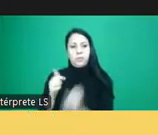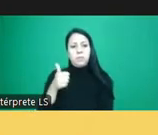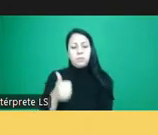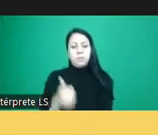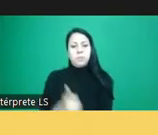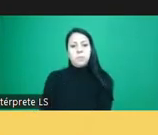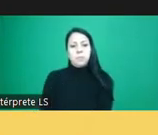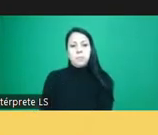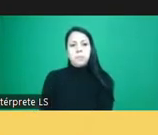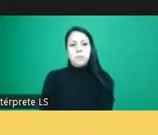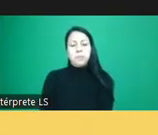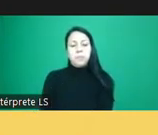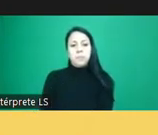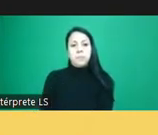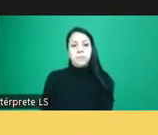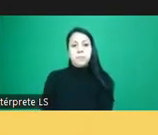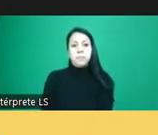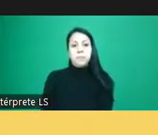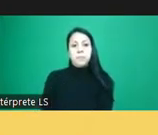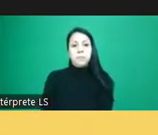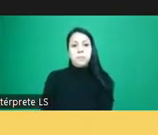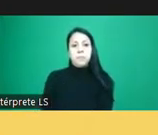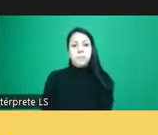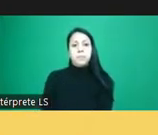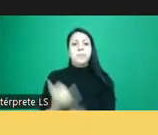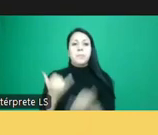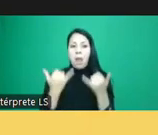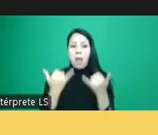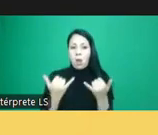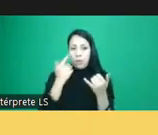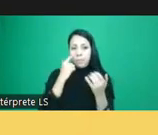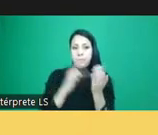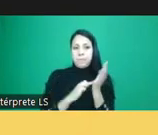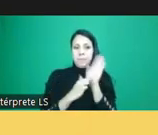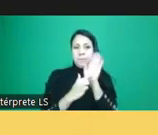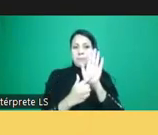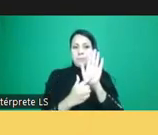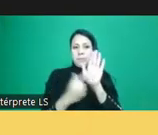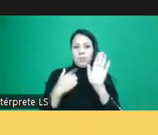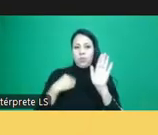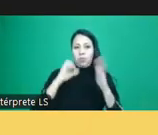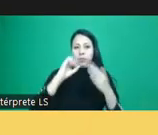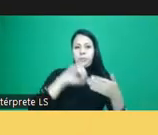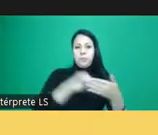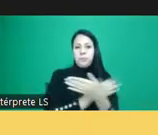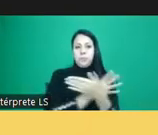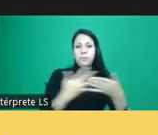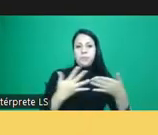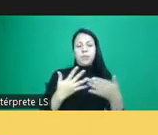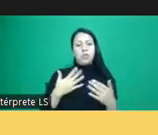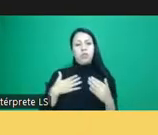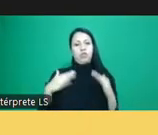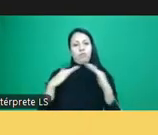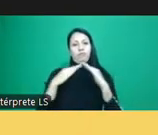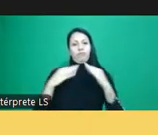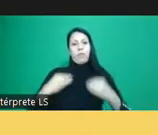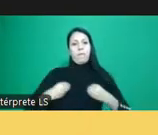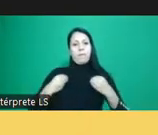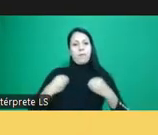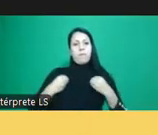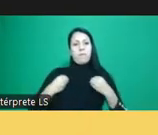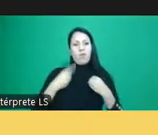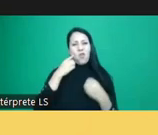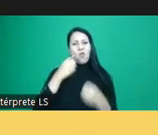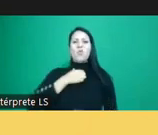Entonces, mi ejercicio final se ve así. Habito en este cuello remendado que abrazo con las ideas de mi